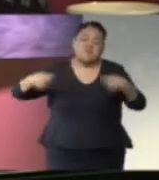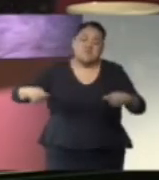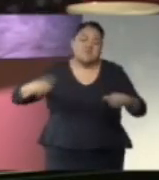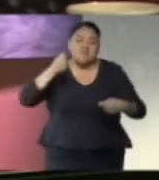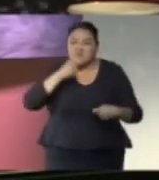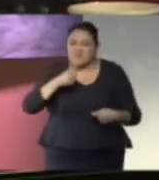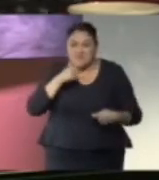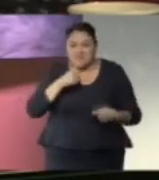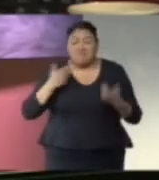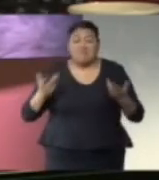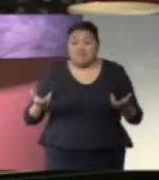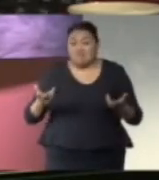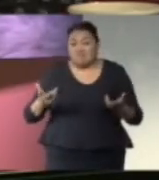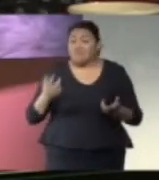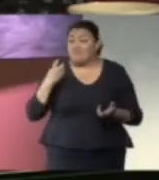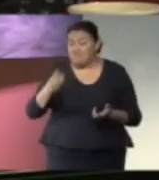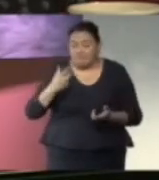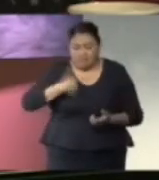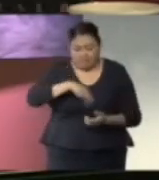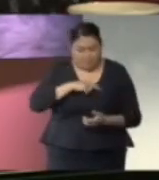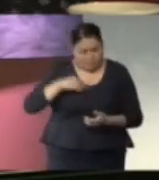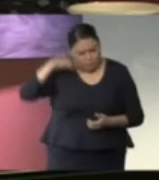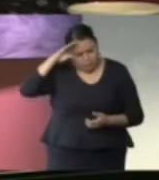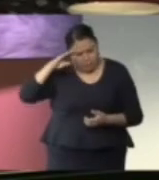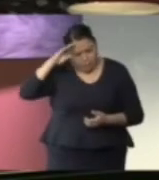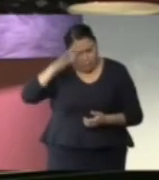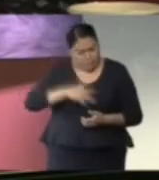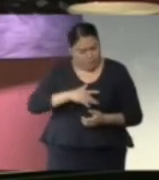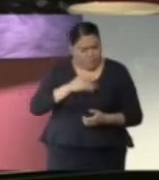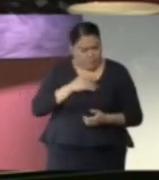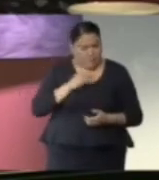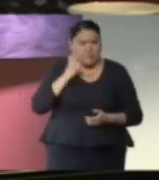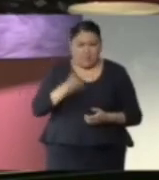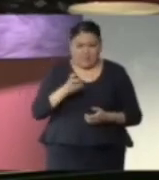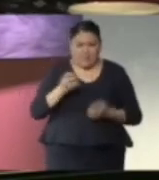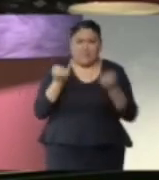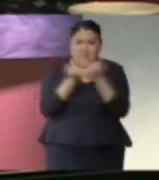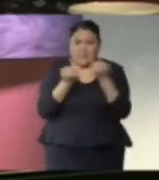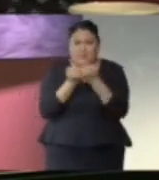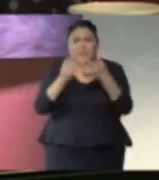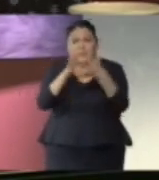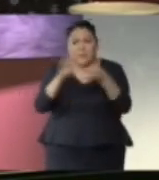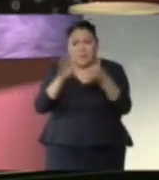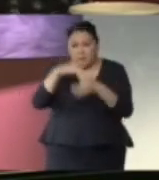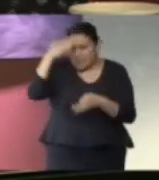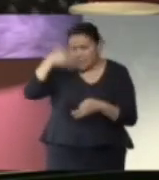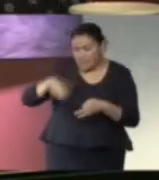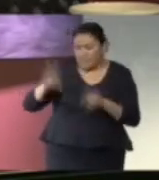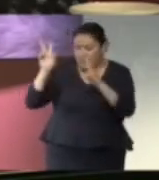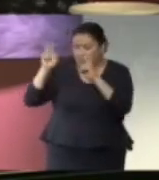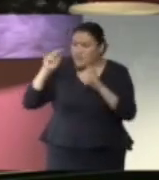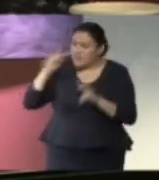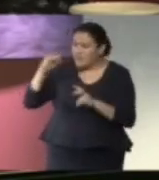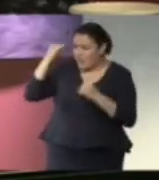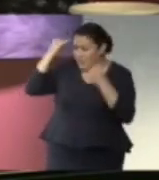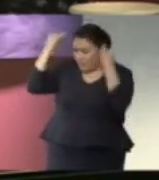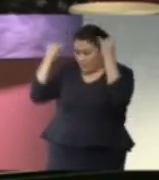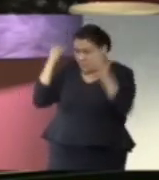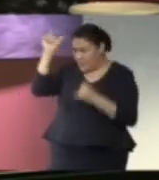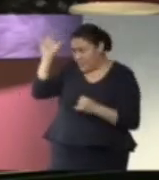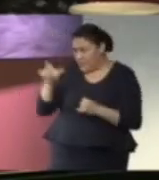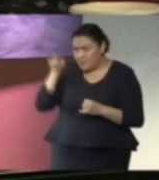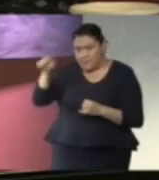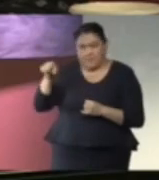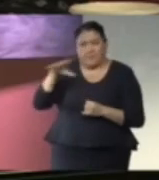¿no? Entonces, creo que todos esos elementos sí nos hacen ver cómo estos estereotipos pueden estar limitándonos en